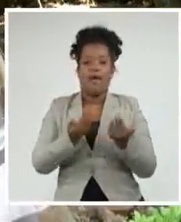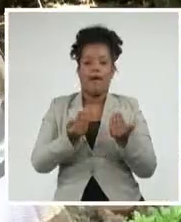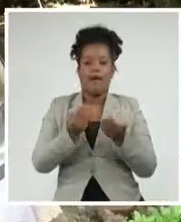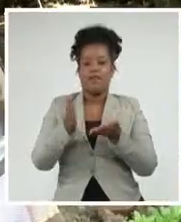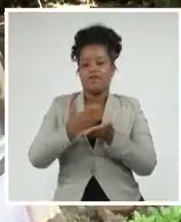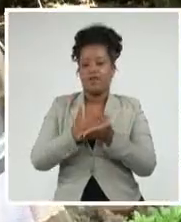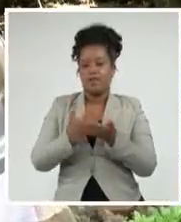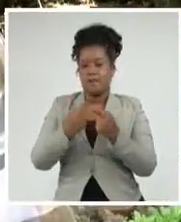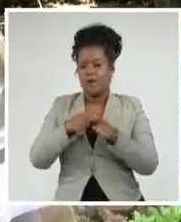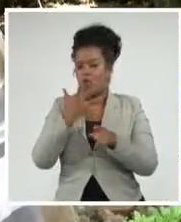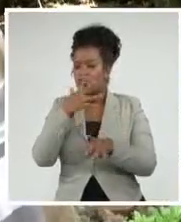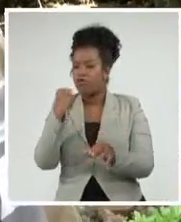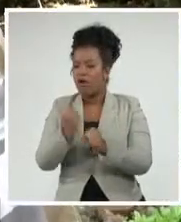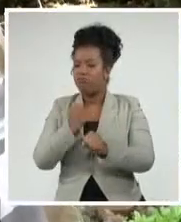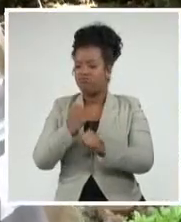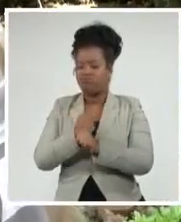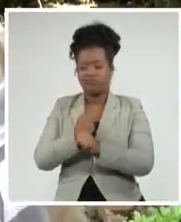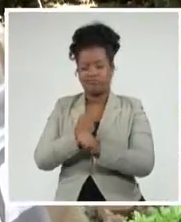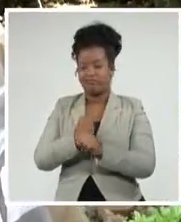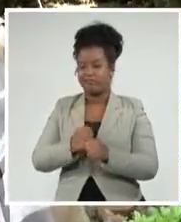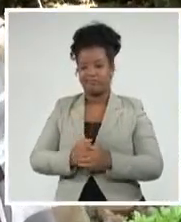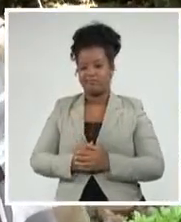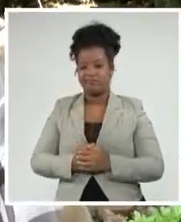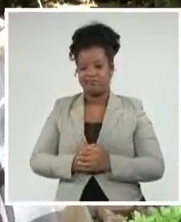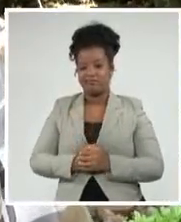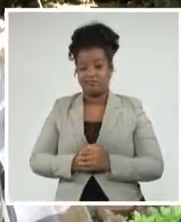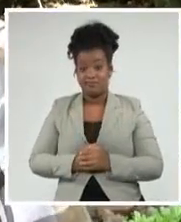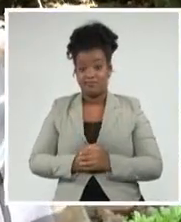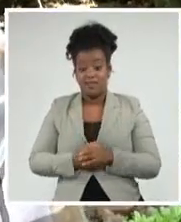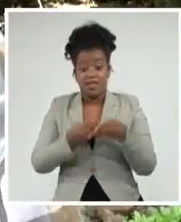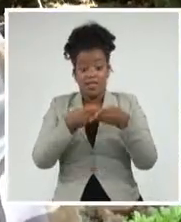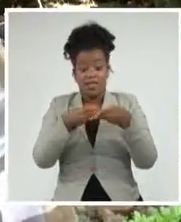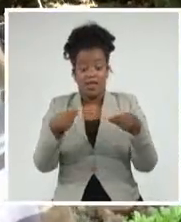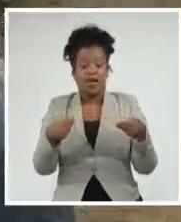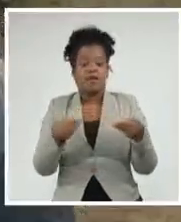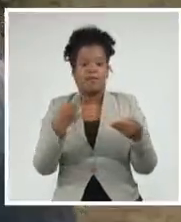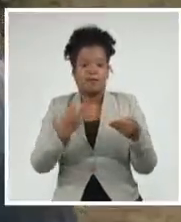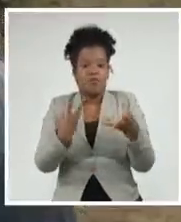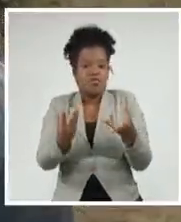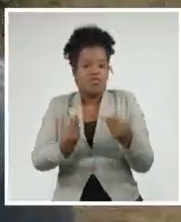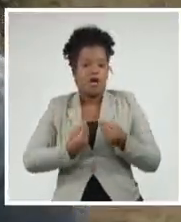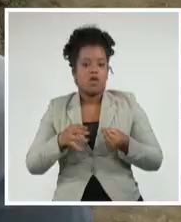gusta mucho la siembra. Y sin embargo, la tierra es la que da la vida.